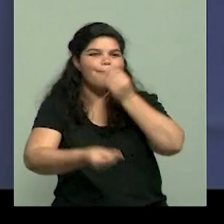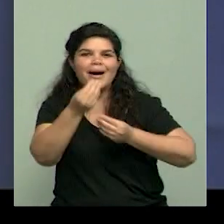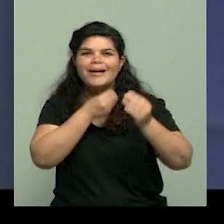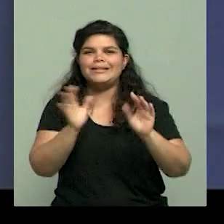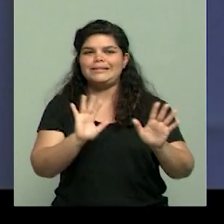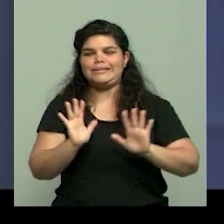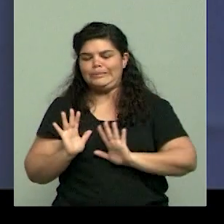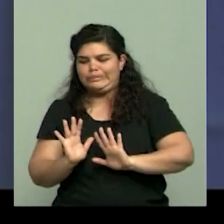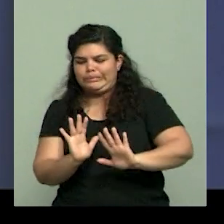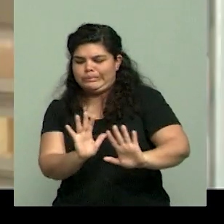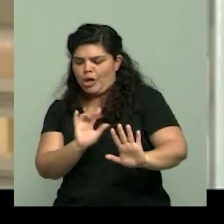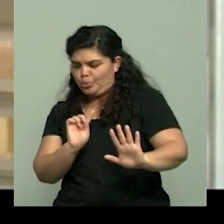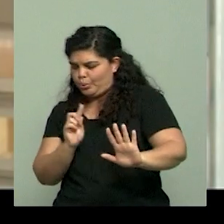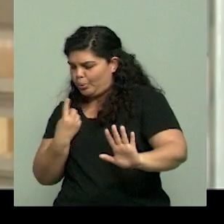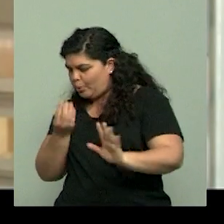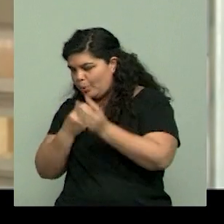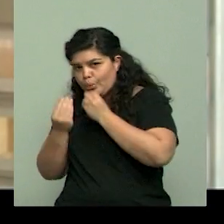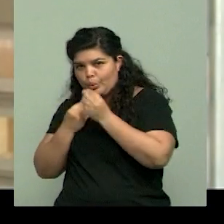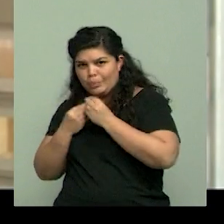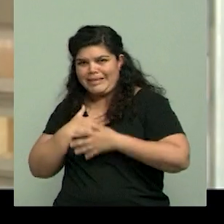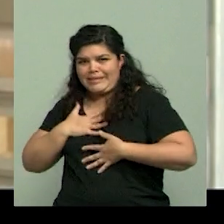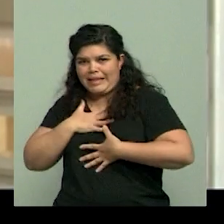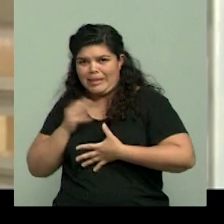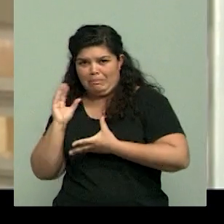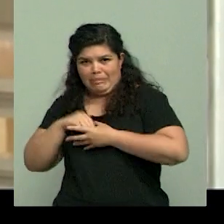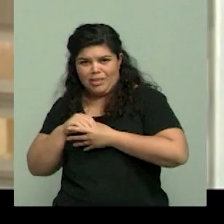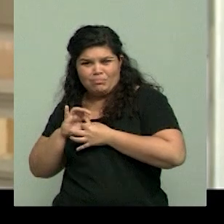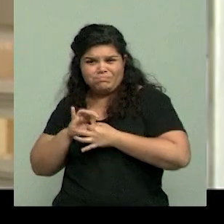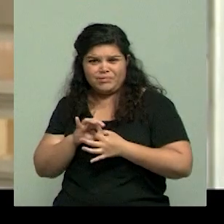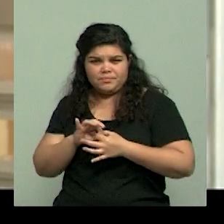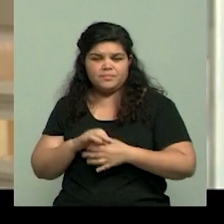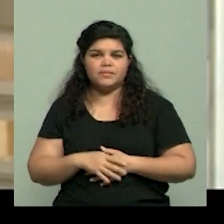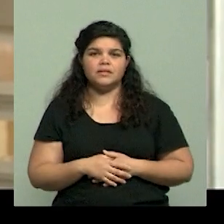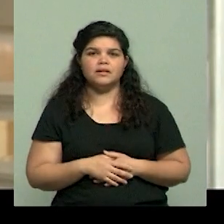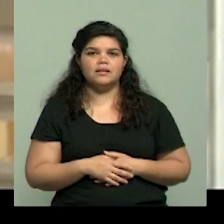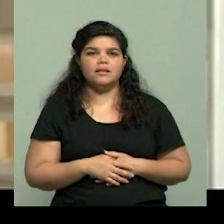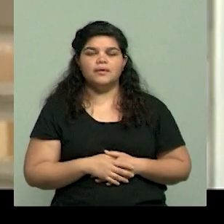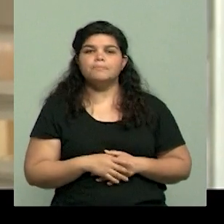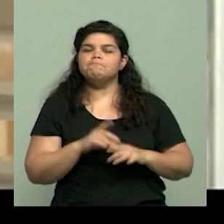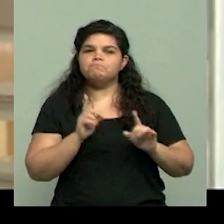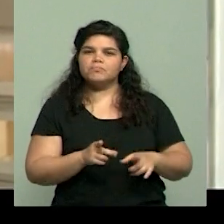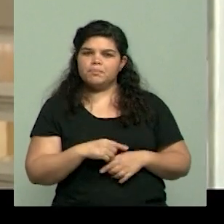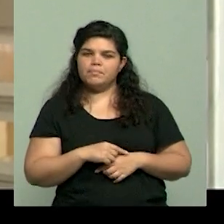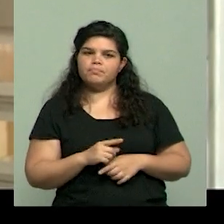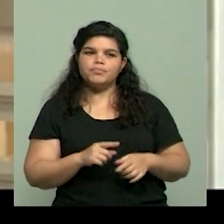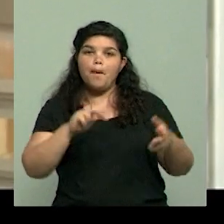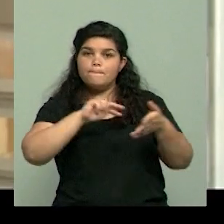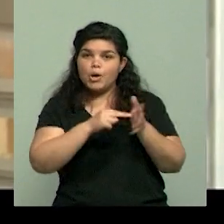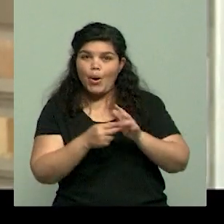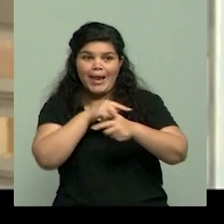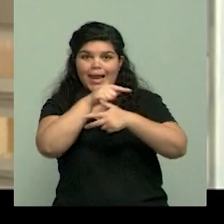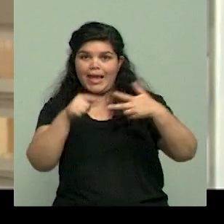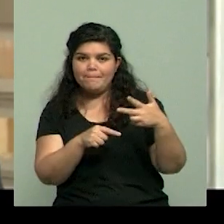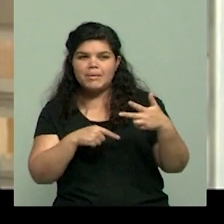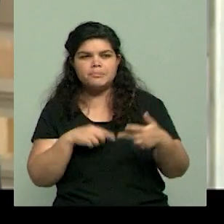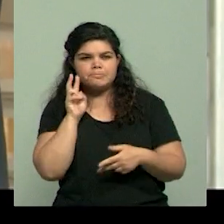de sentimientos. Esta última problemática no necesariamente se ve en el aspecto físico, pero por